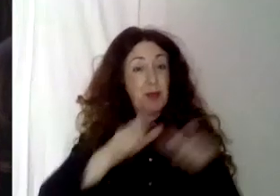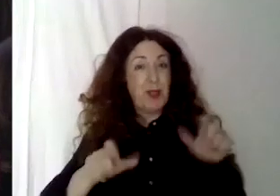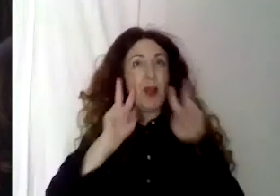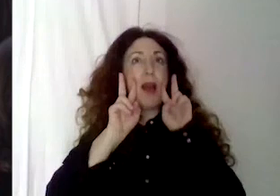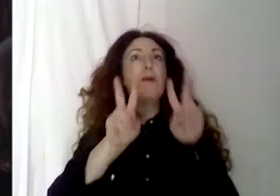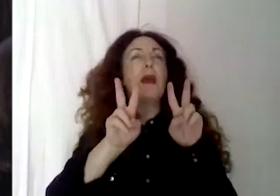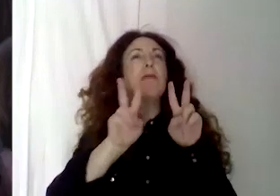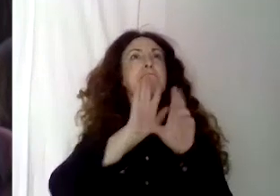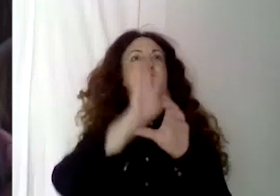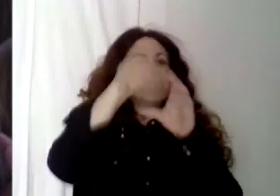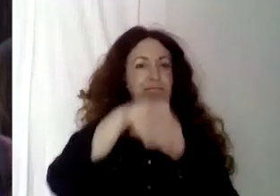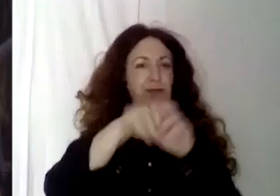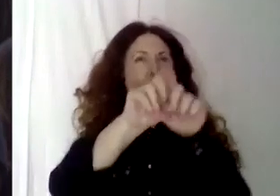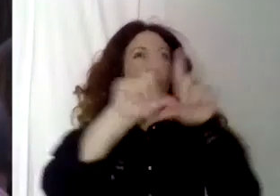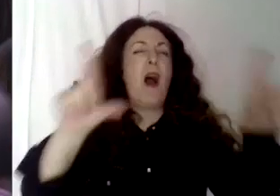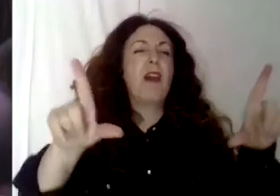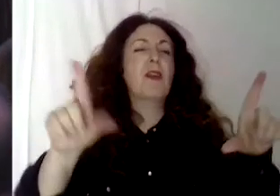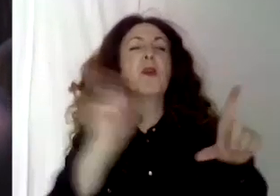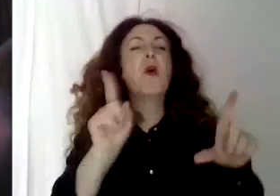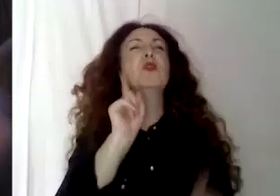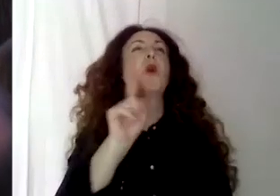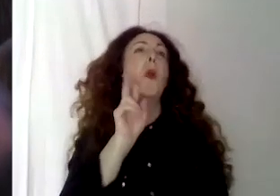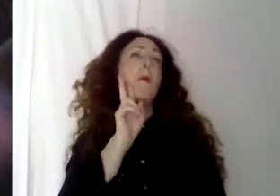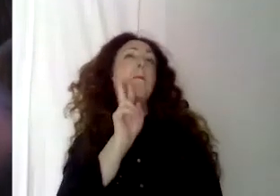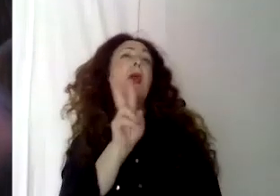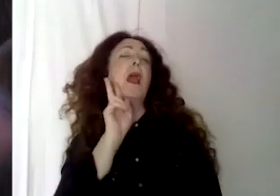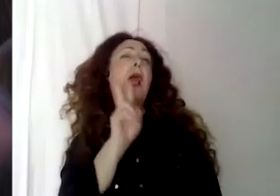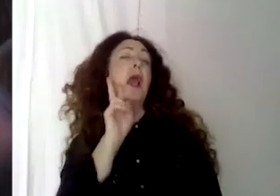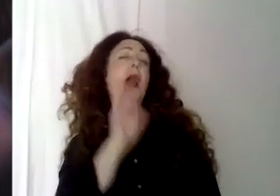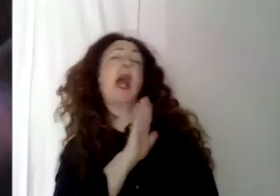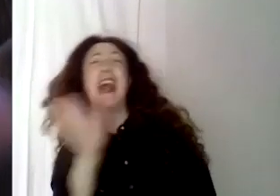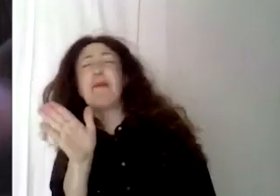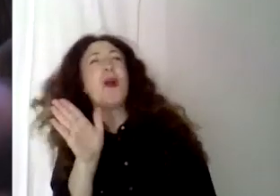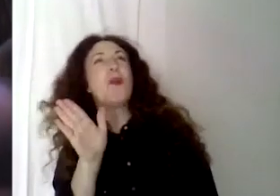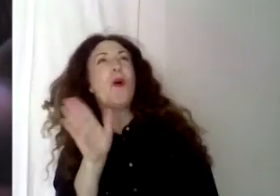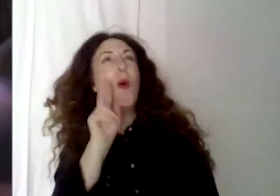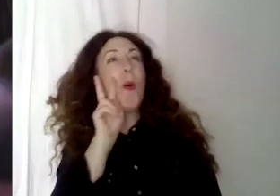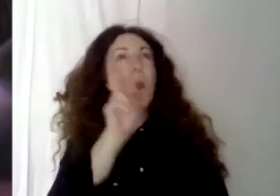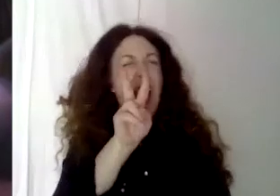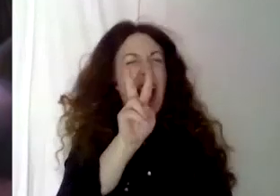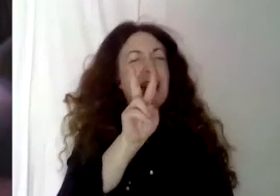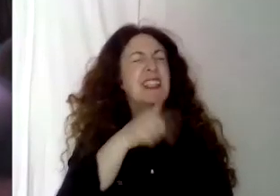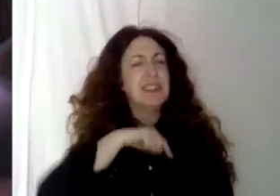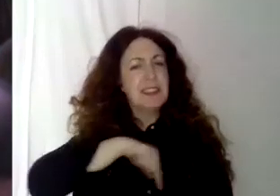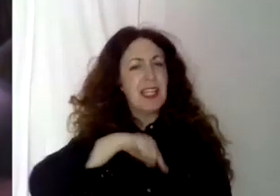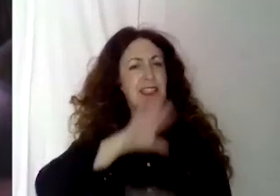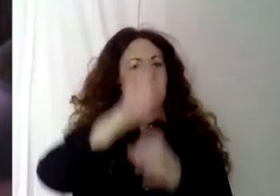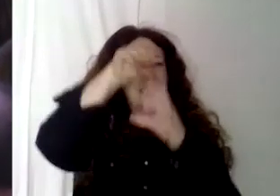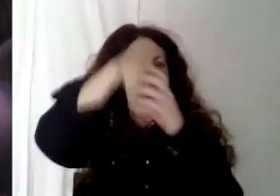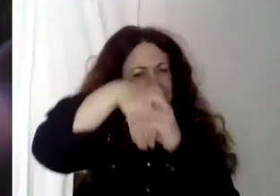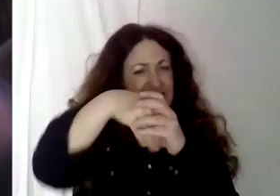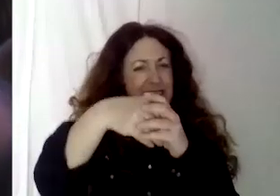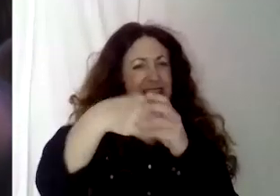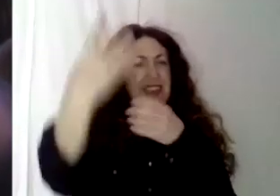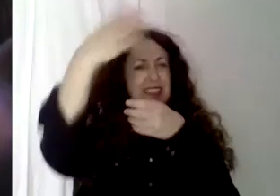de su pintura. No se limita como actor pasivo a observar, sino que es capaz de integrarse de forma activa